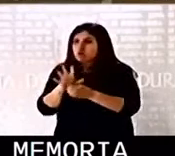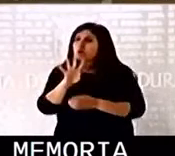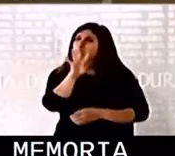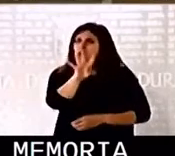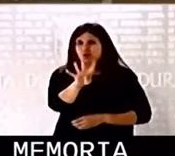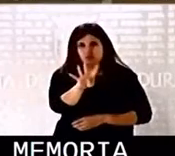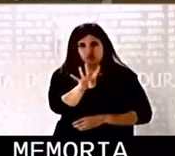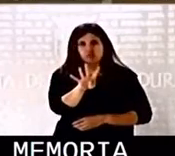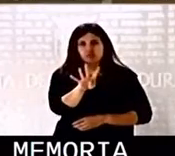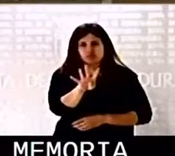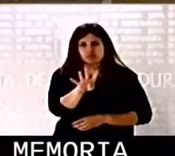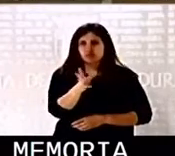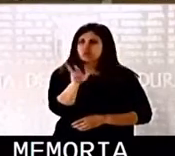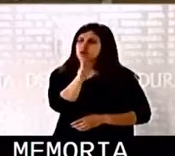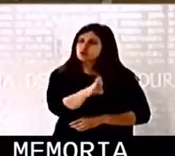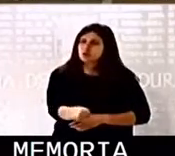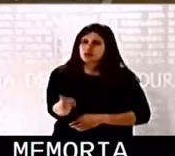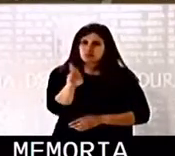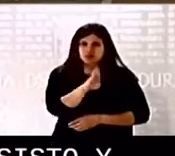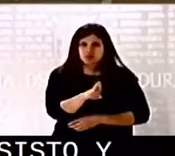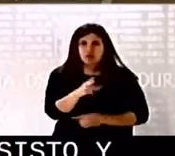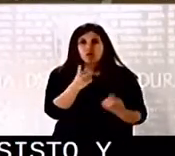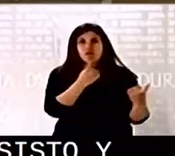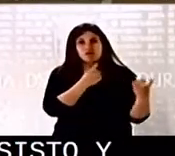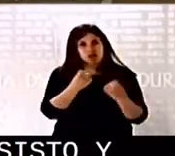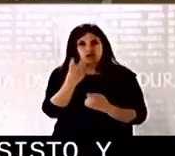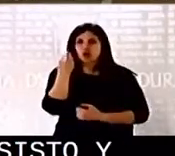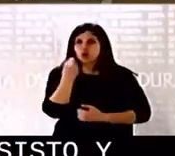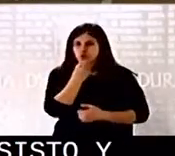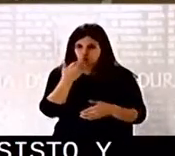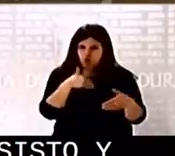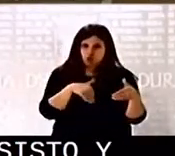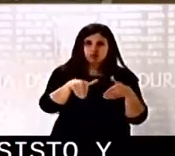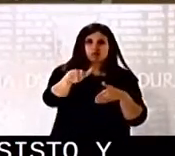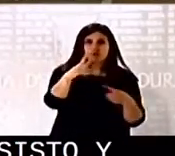Insisto, y todavía quedan unas cuantas de comuniones.